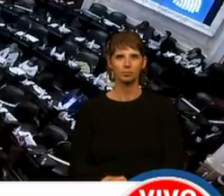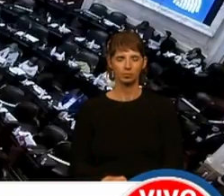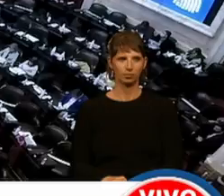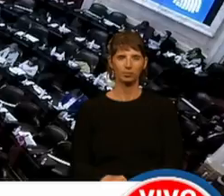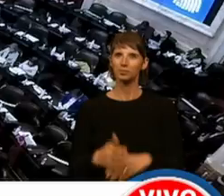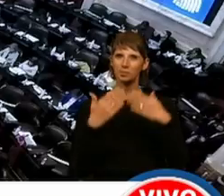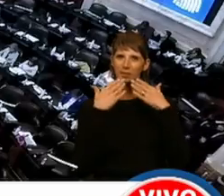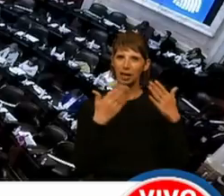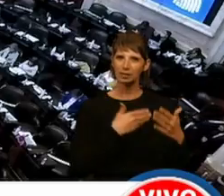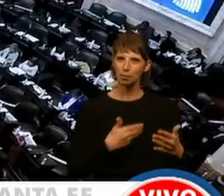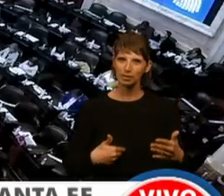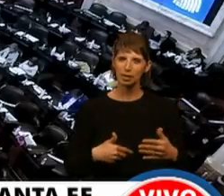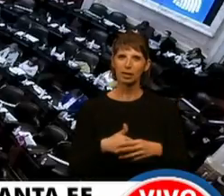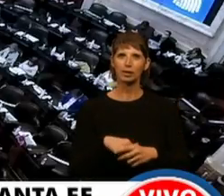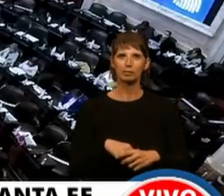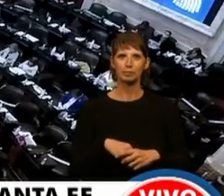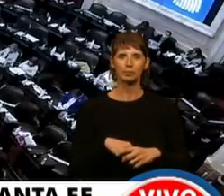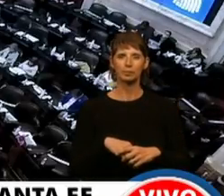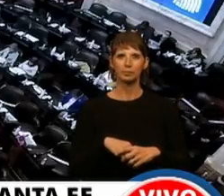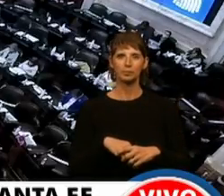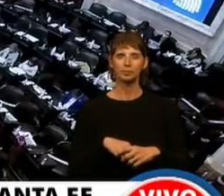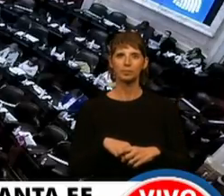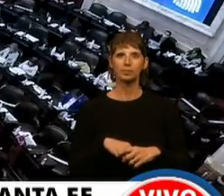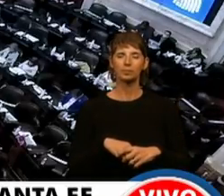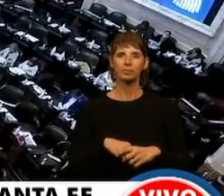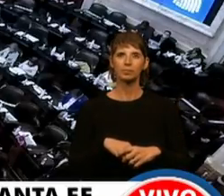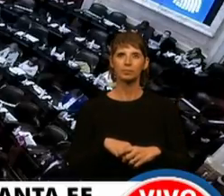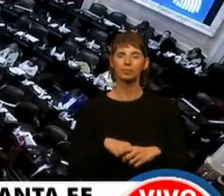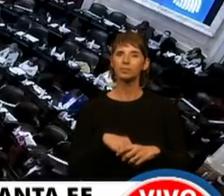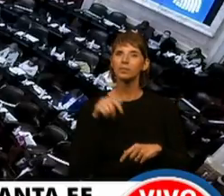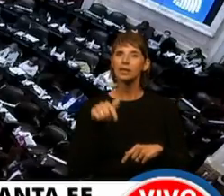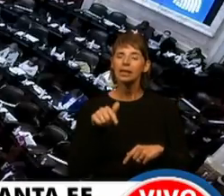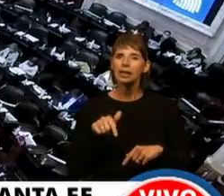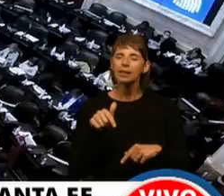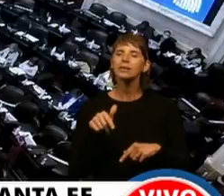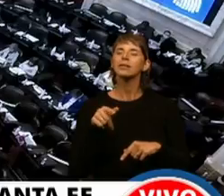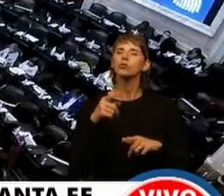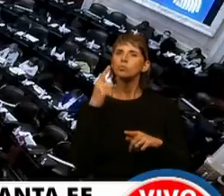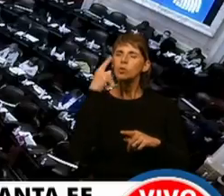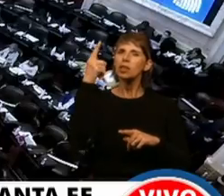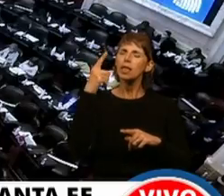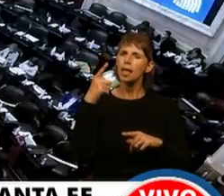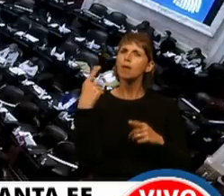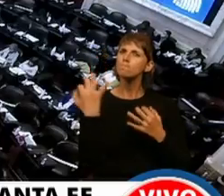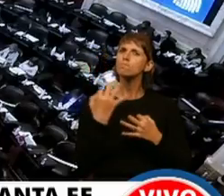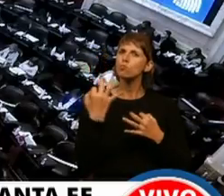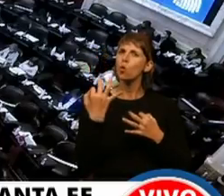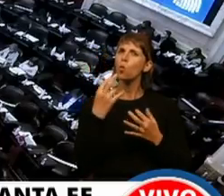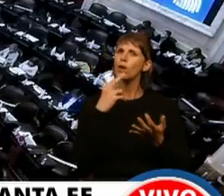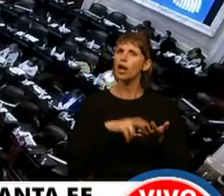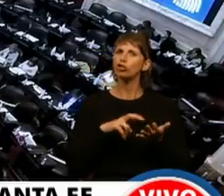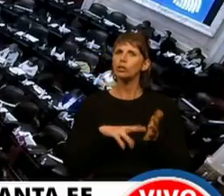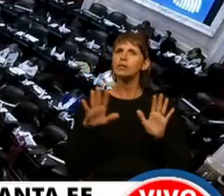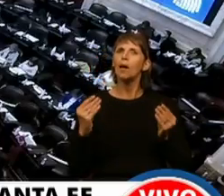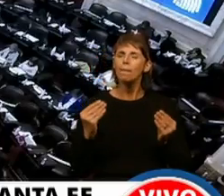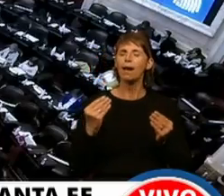gracias presidente esta es una iniciativa que es una muy buena noticia para